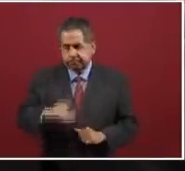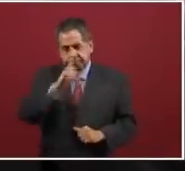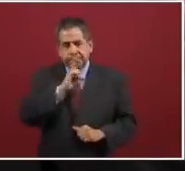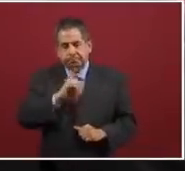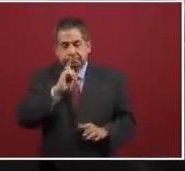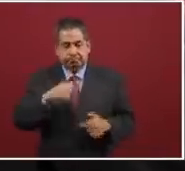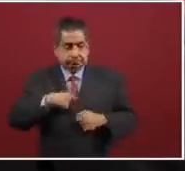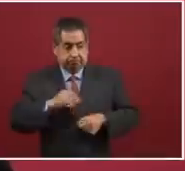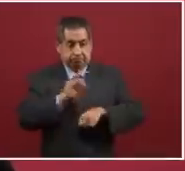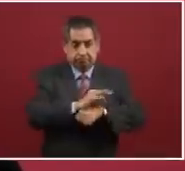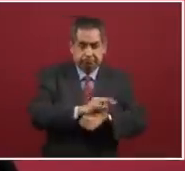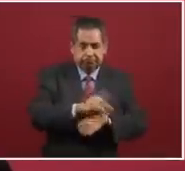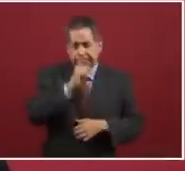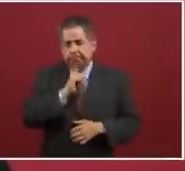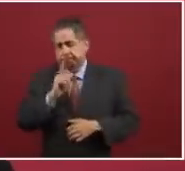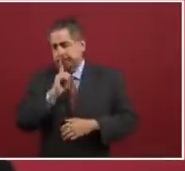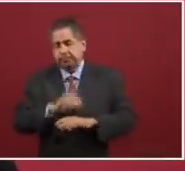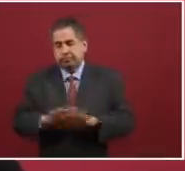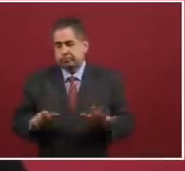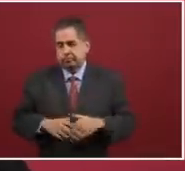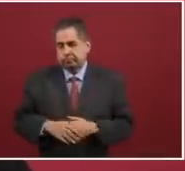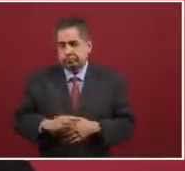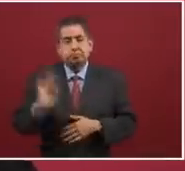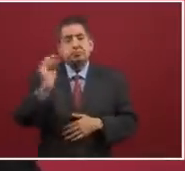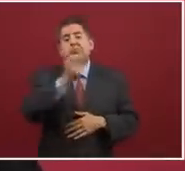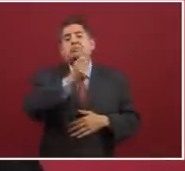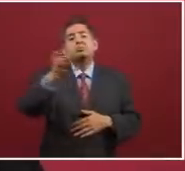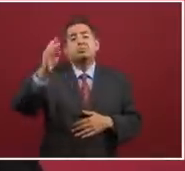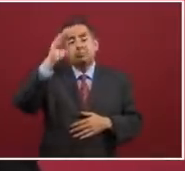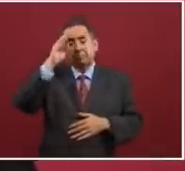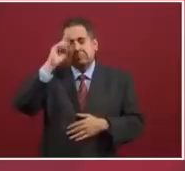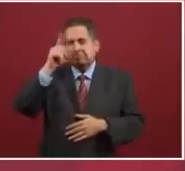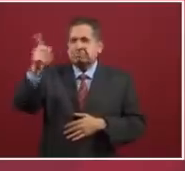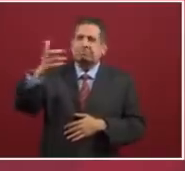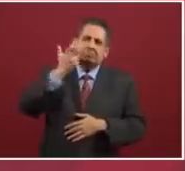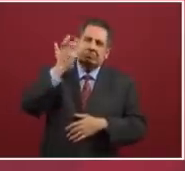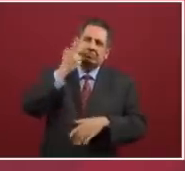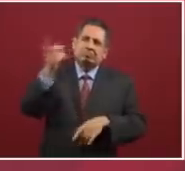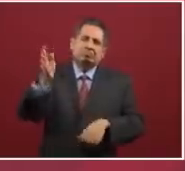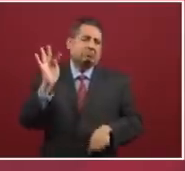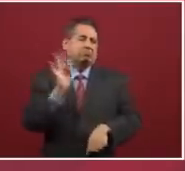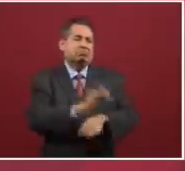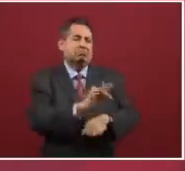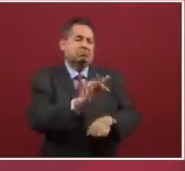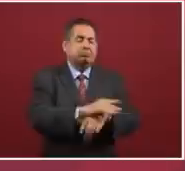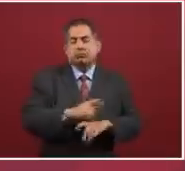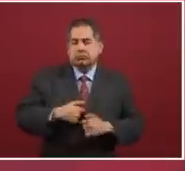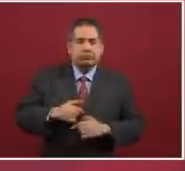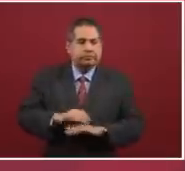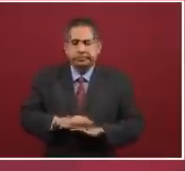mentira. Si se llegara a pensar sobre